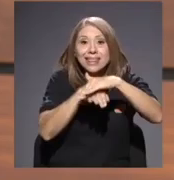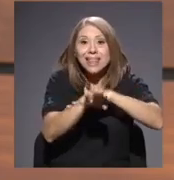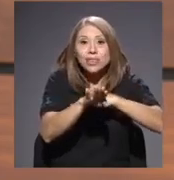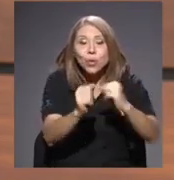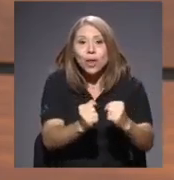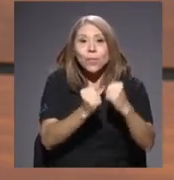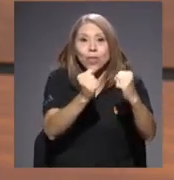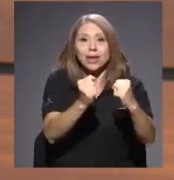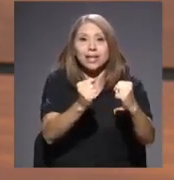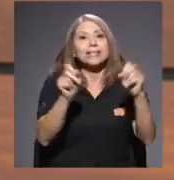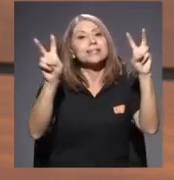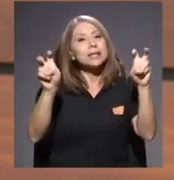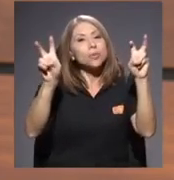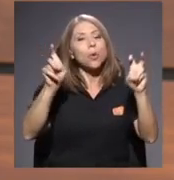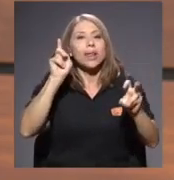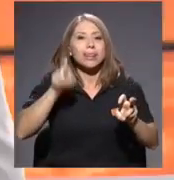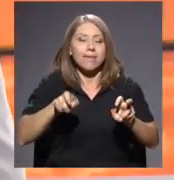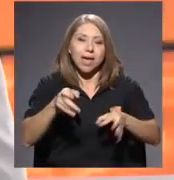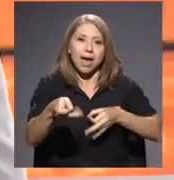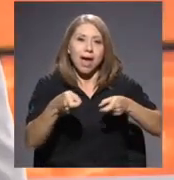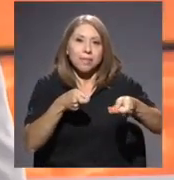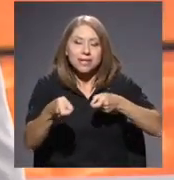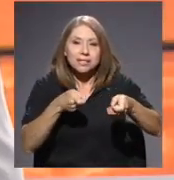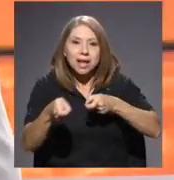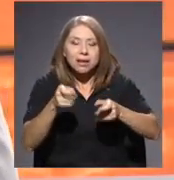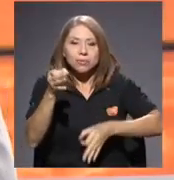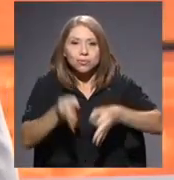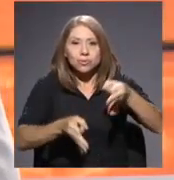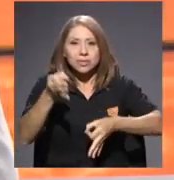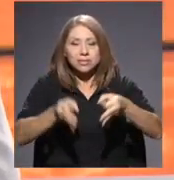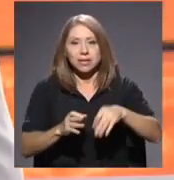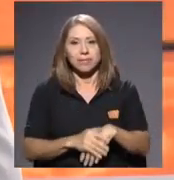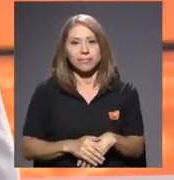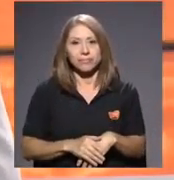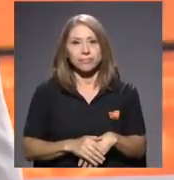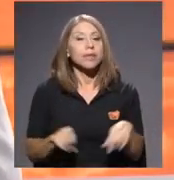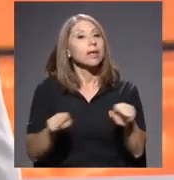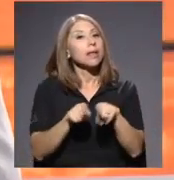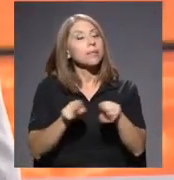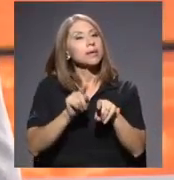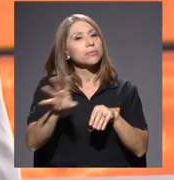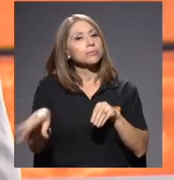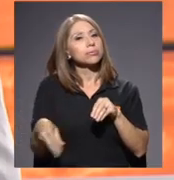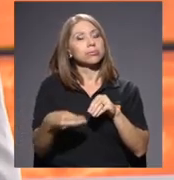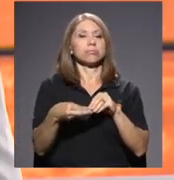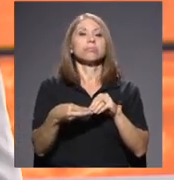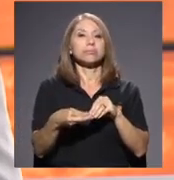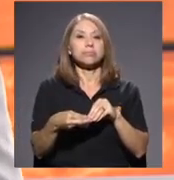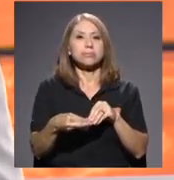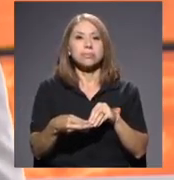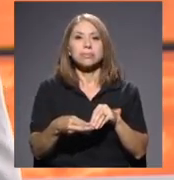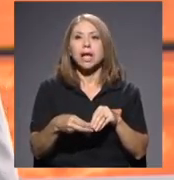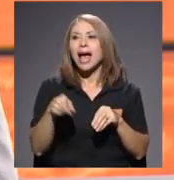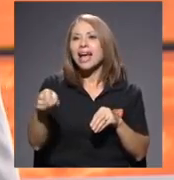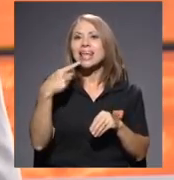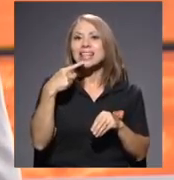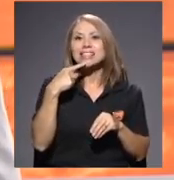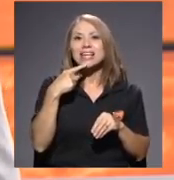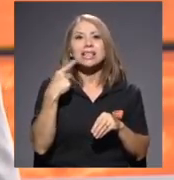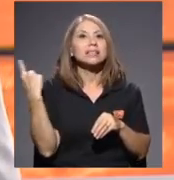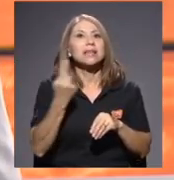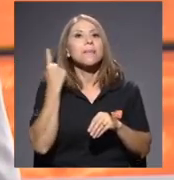de administración de justicia de este país. Y quisiera sumar a eso algo que es muy importante, que acá decían, hay un escándalo que no dura